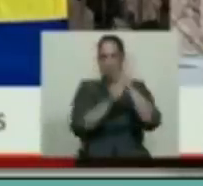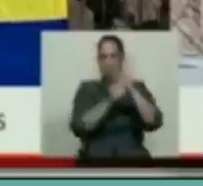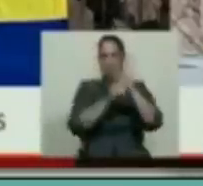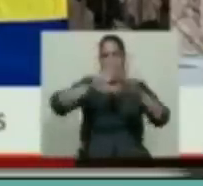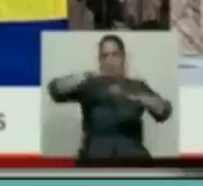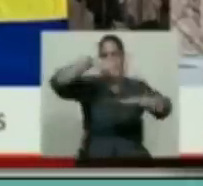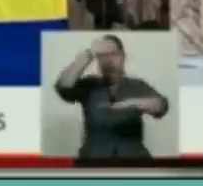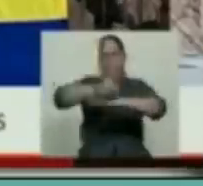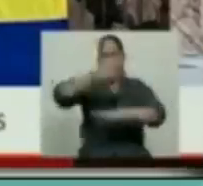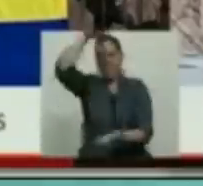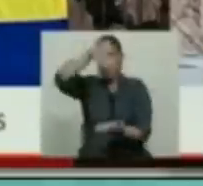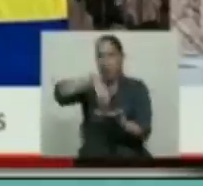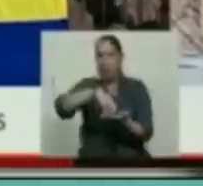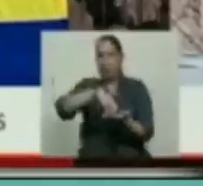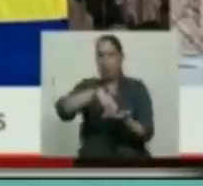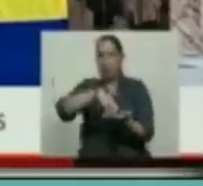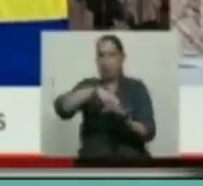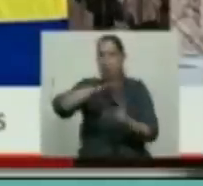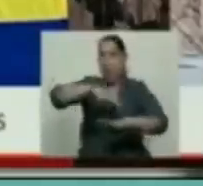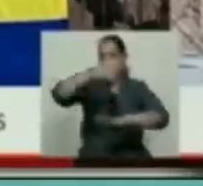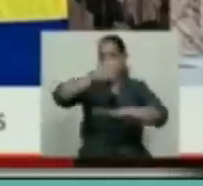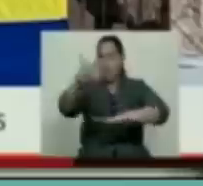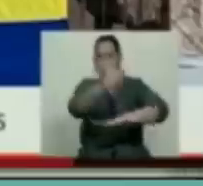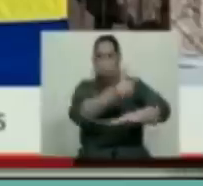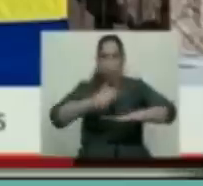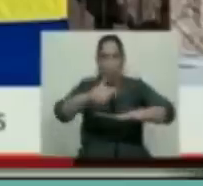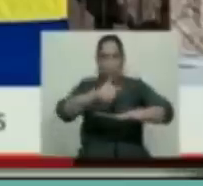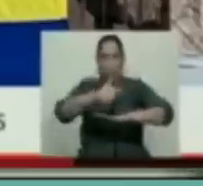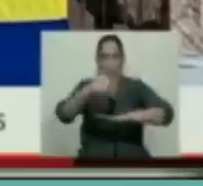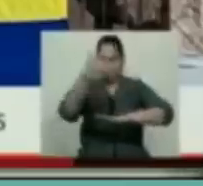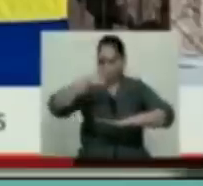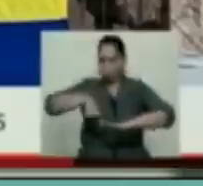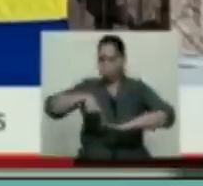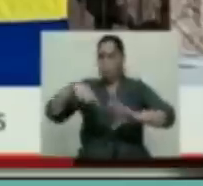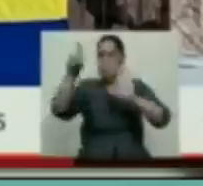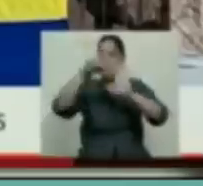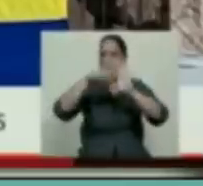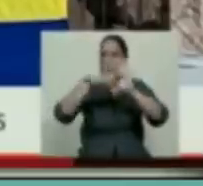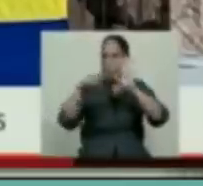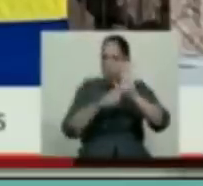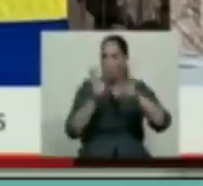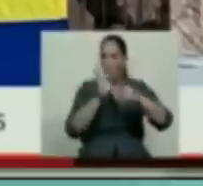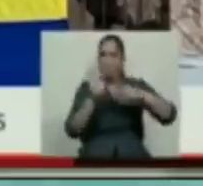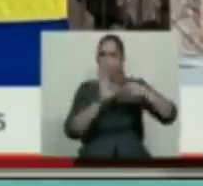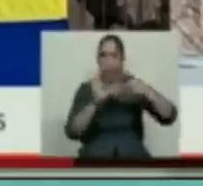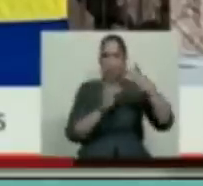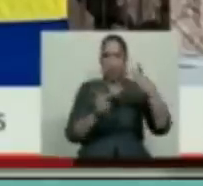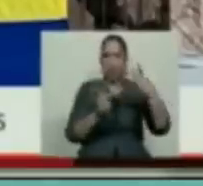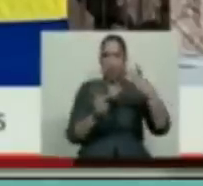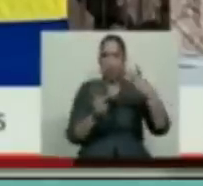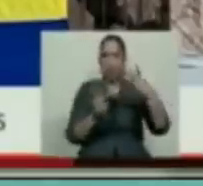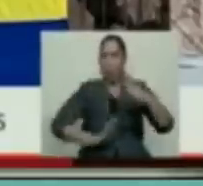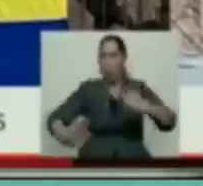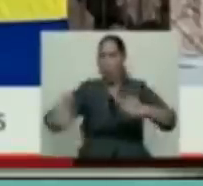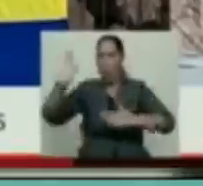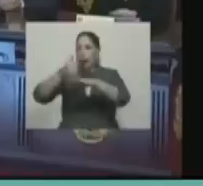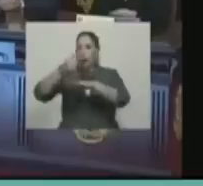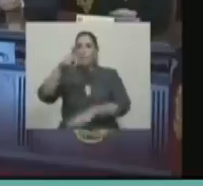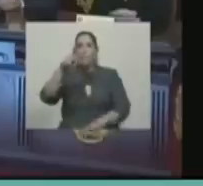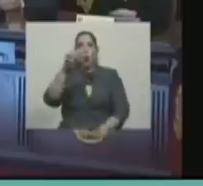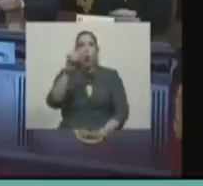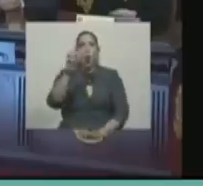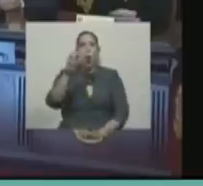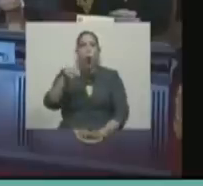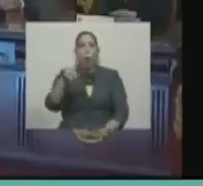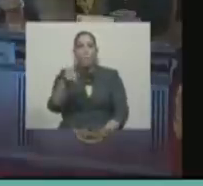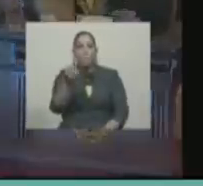Venezuela, imagínate lo que sería la crisis humanitaria. Probablemente se exacerbaría enormemente. Entonces, ese